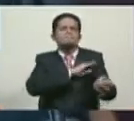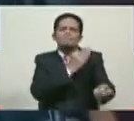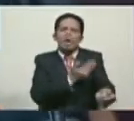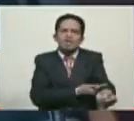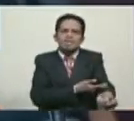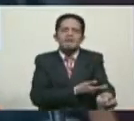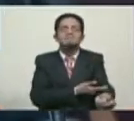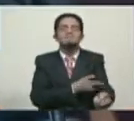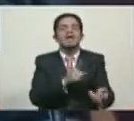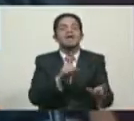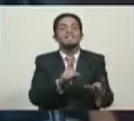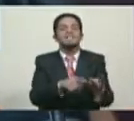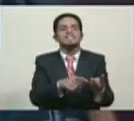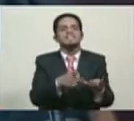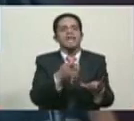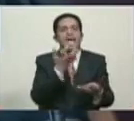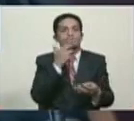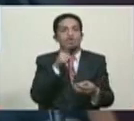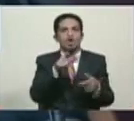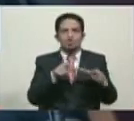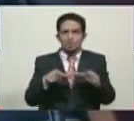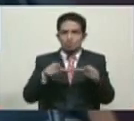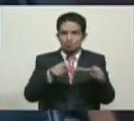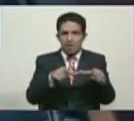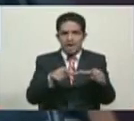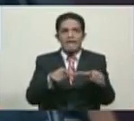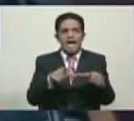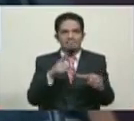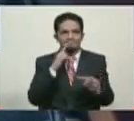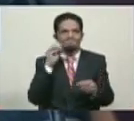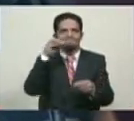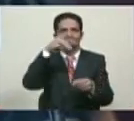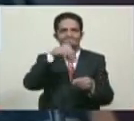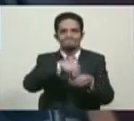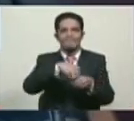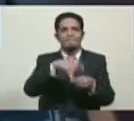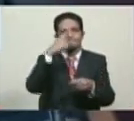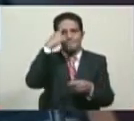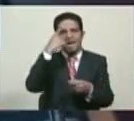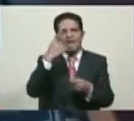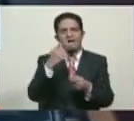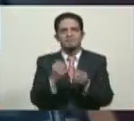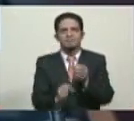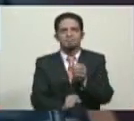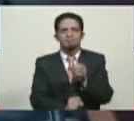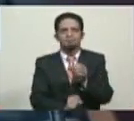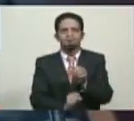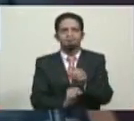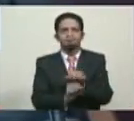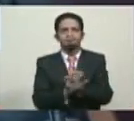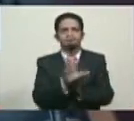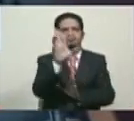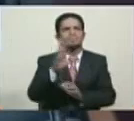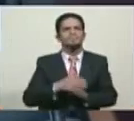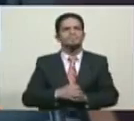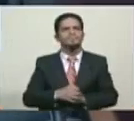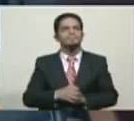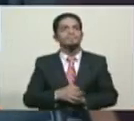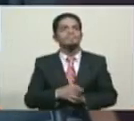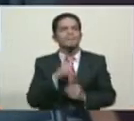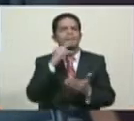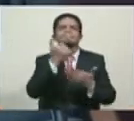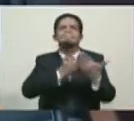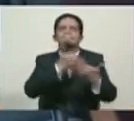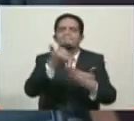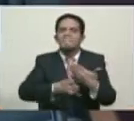y la ubicación privilegiada para el desarrollo espacial. Plan Andes 2020 es la doctrina